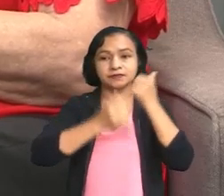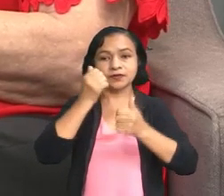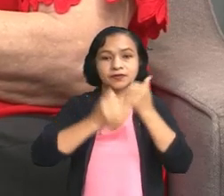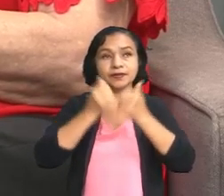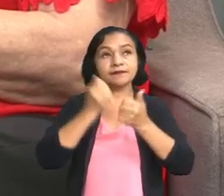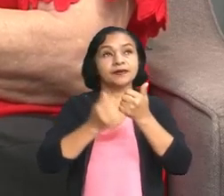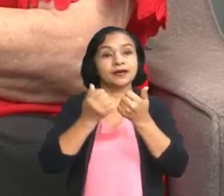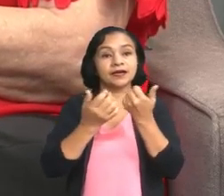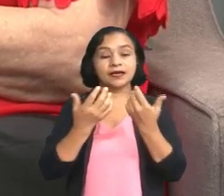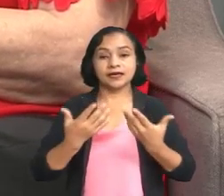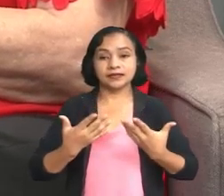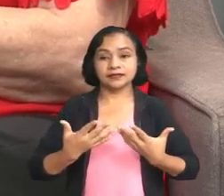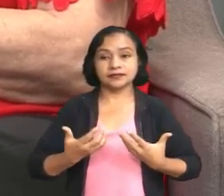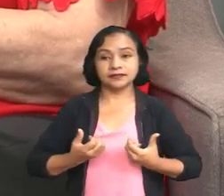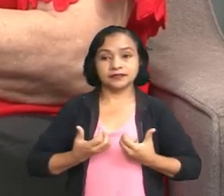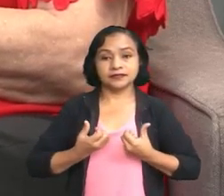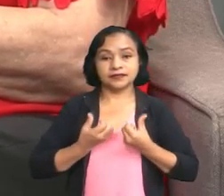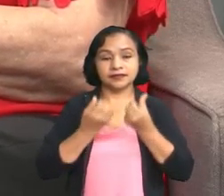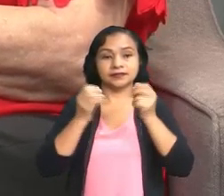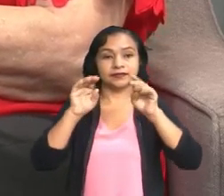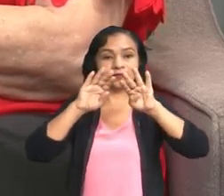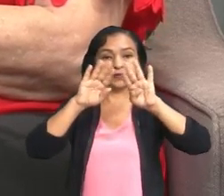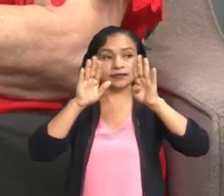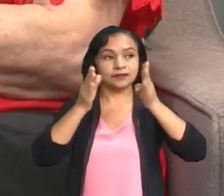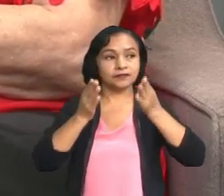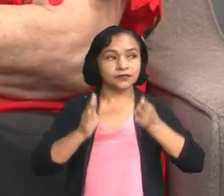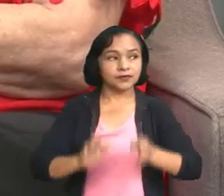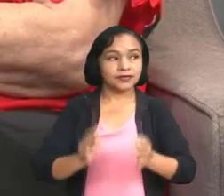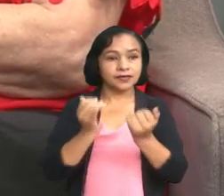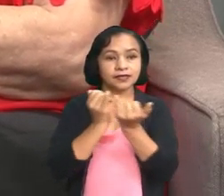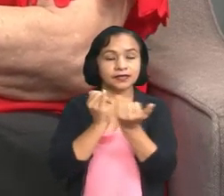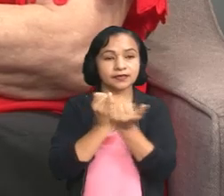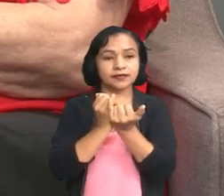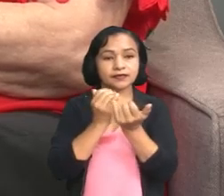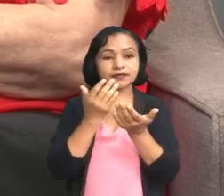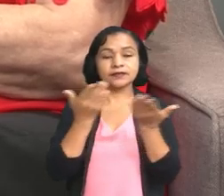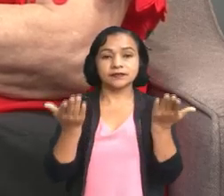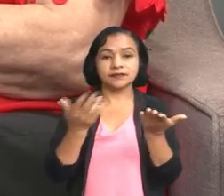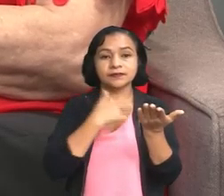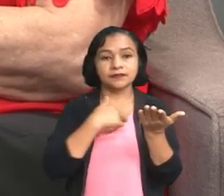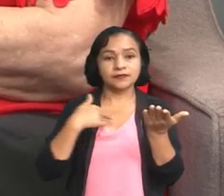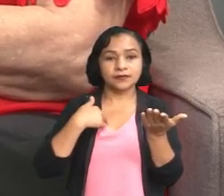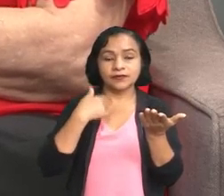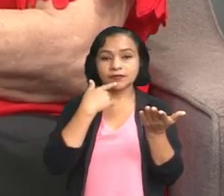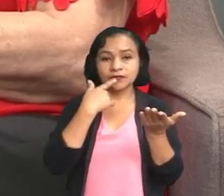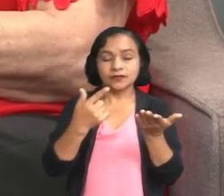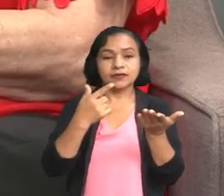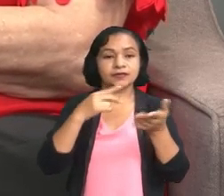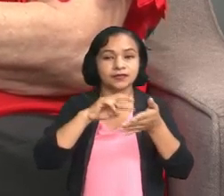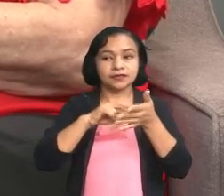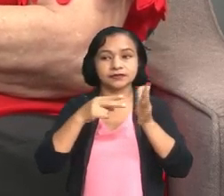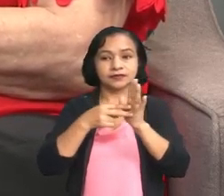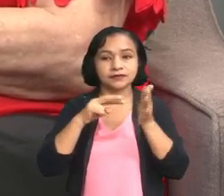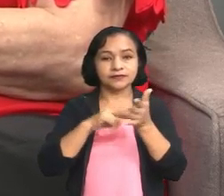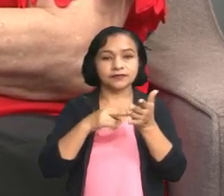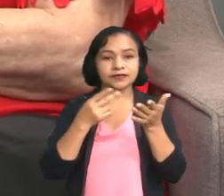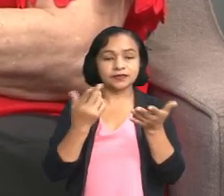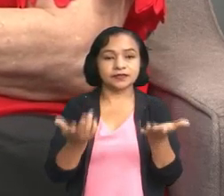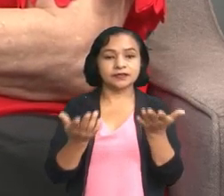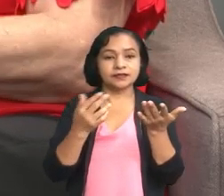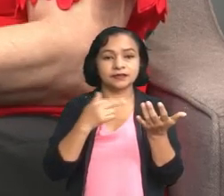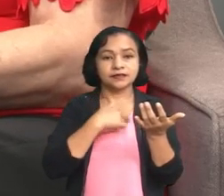mujer. Okay. Es en la mujer. ¿Y quién es padre? Es la mujer, ¿verdad? Entonces, ¿qué sucede? Que ahí